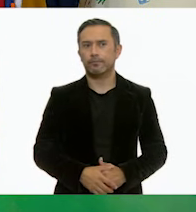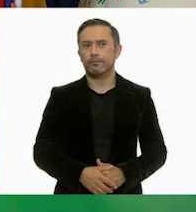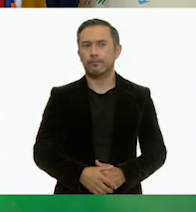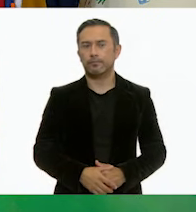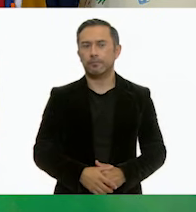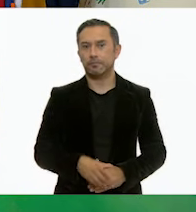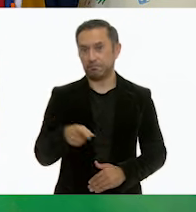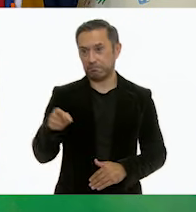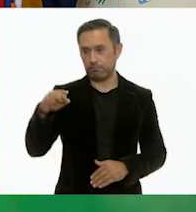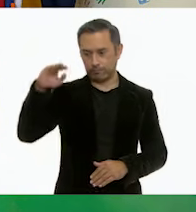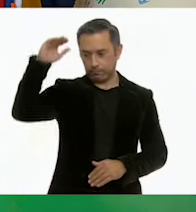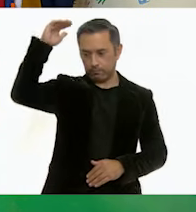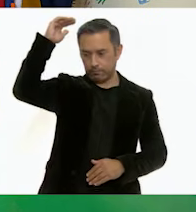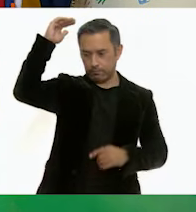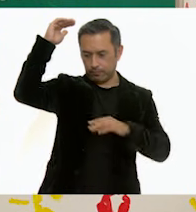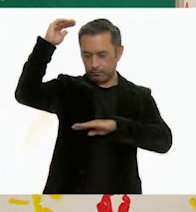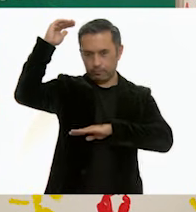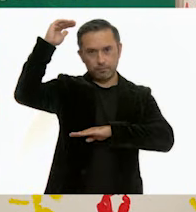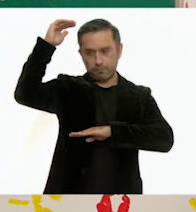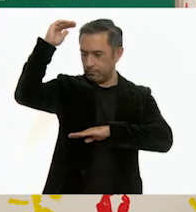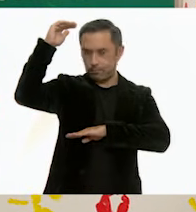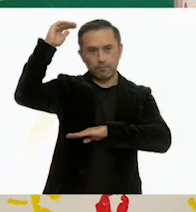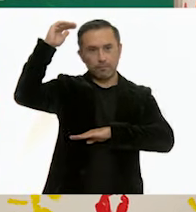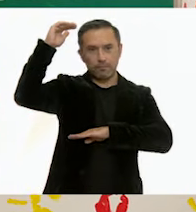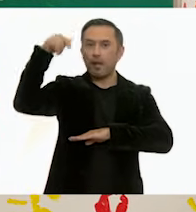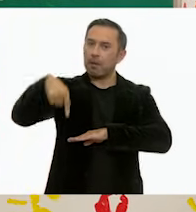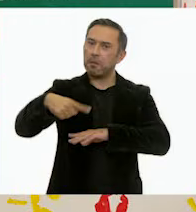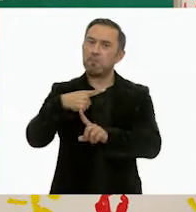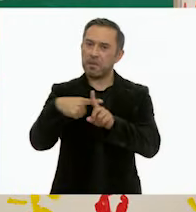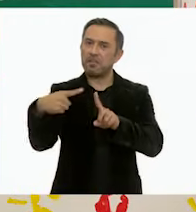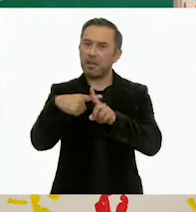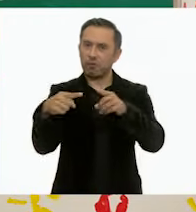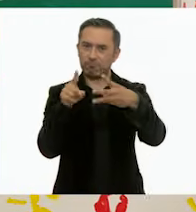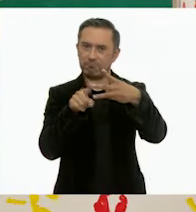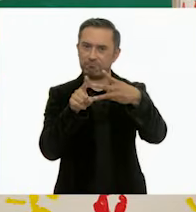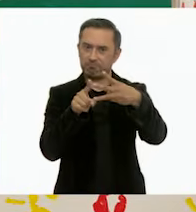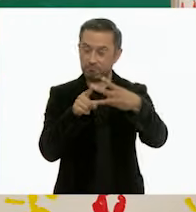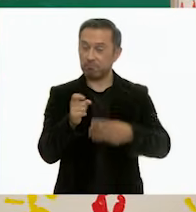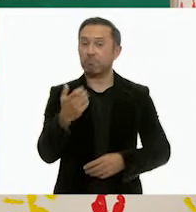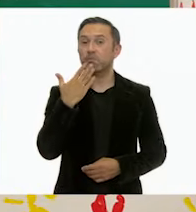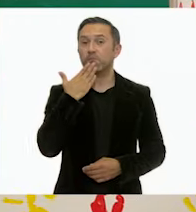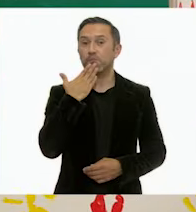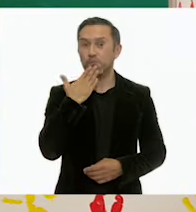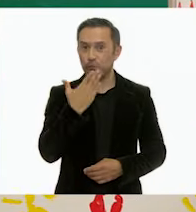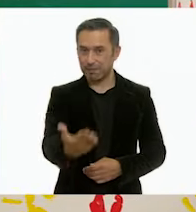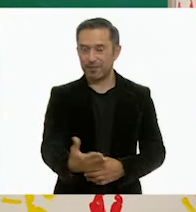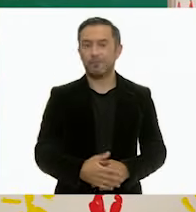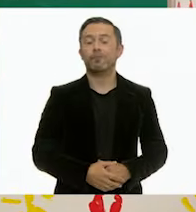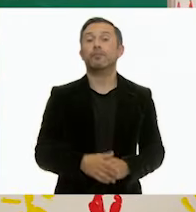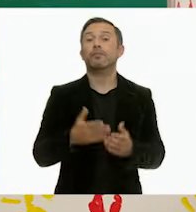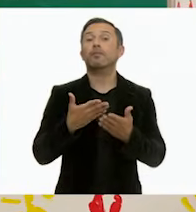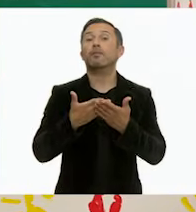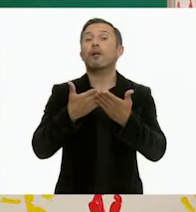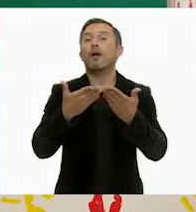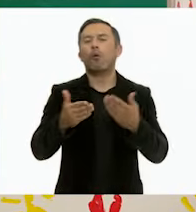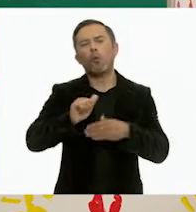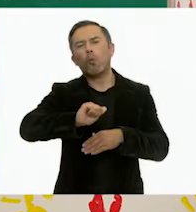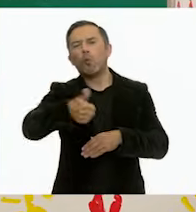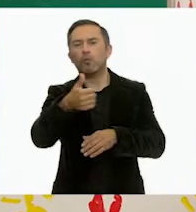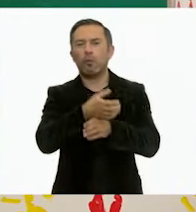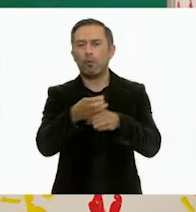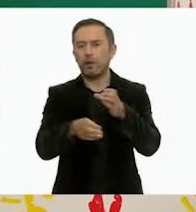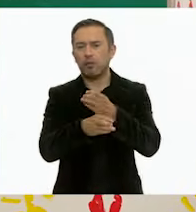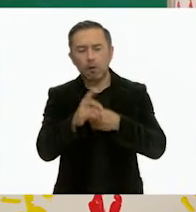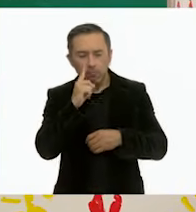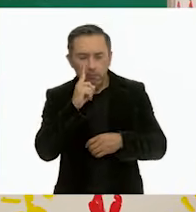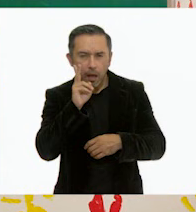Es mediano, ¿verdad? Muy bien. Mediano. Mediano. Ahora vamos a comparar otro objeto.